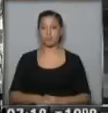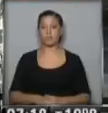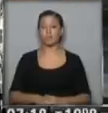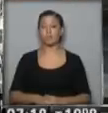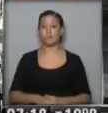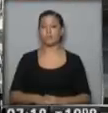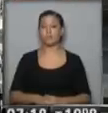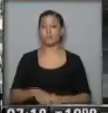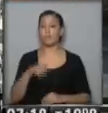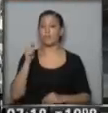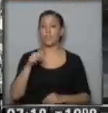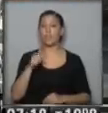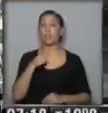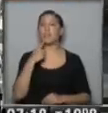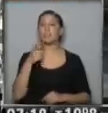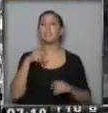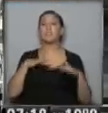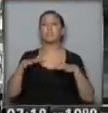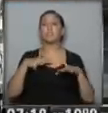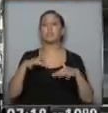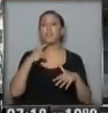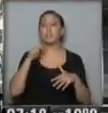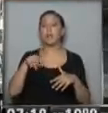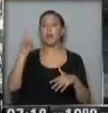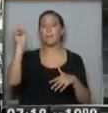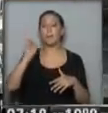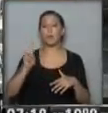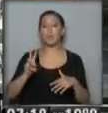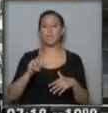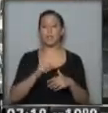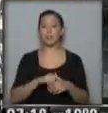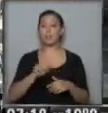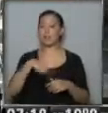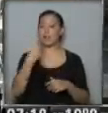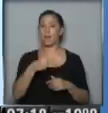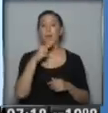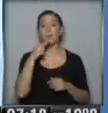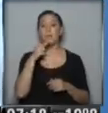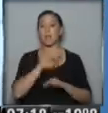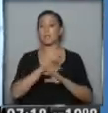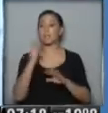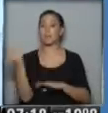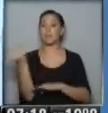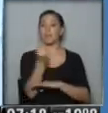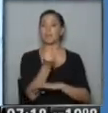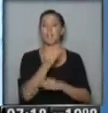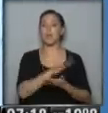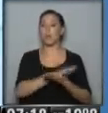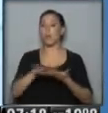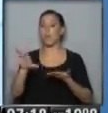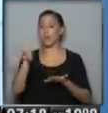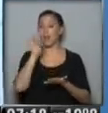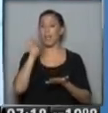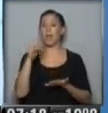Nos ocupamos ahora de la particular situación que se está viviendo en Venezuela. El próximo viernes asume el presidente